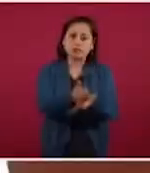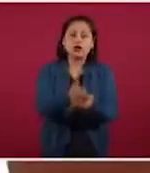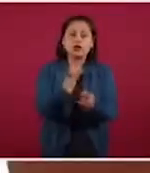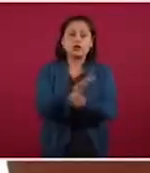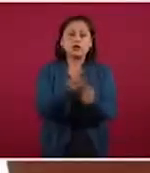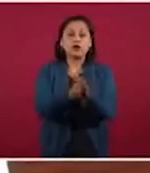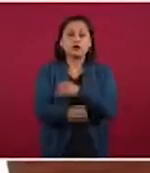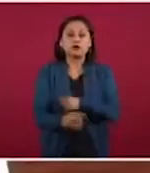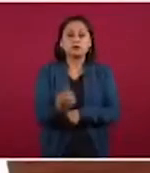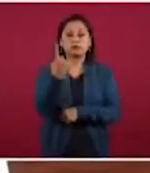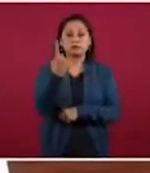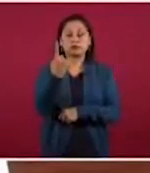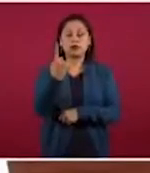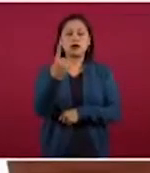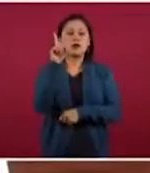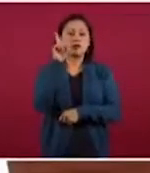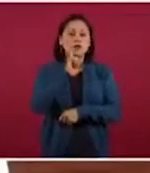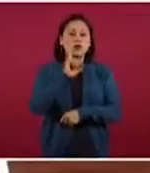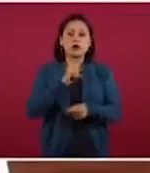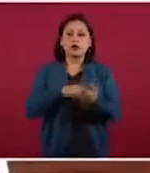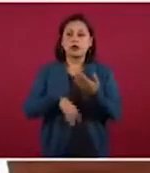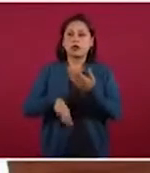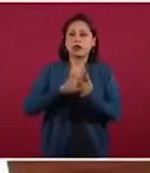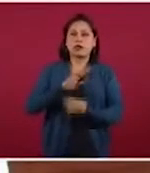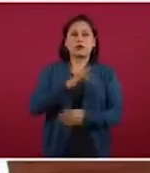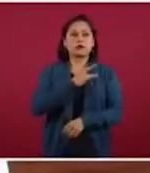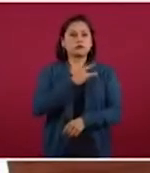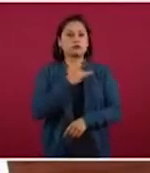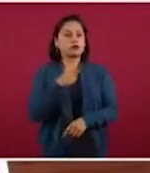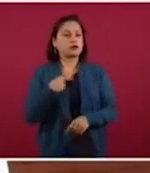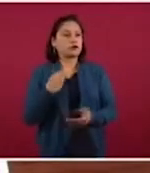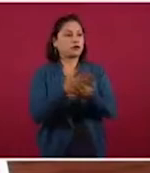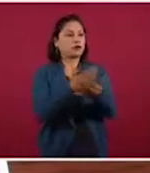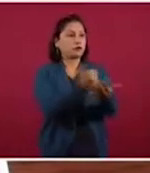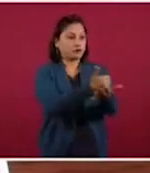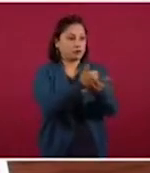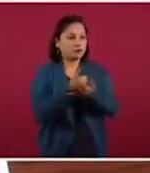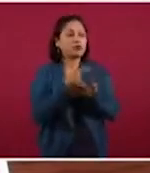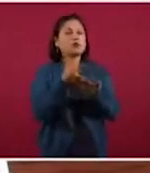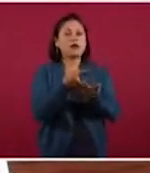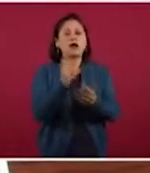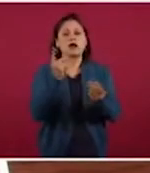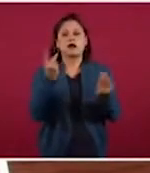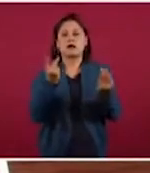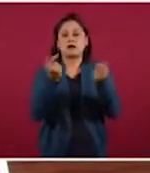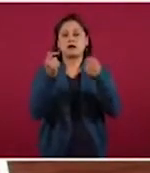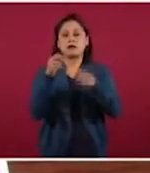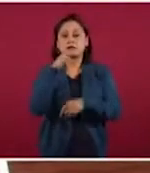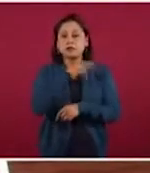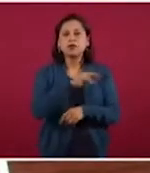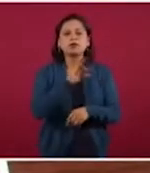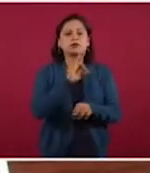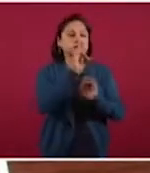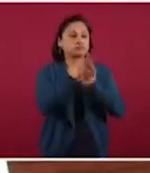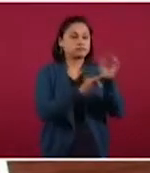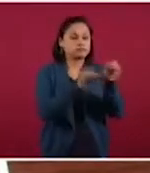hacer, con su plan de vida elaborado, definan ellas ya qué sigue y que tengamos la posibilidad